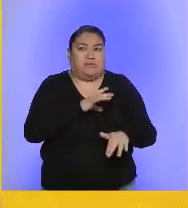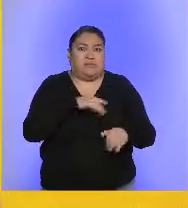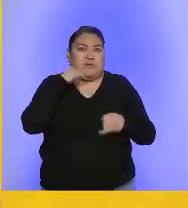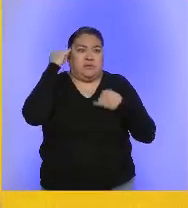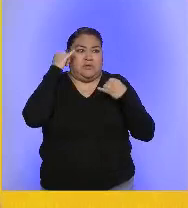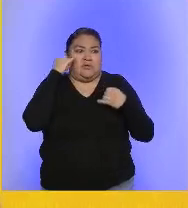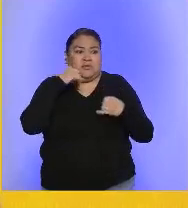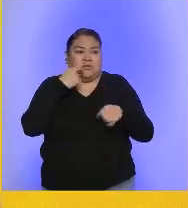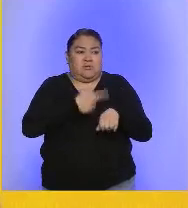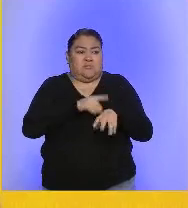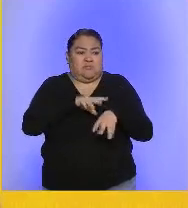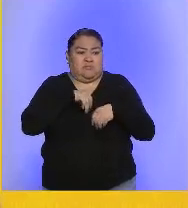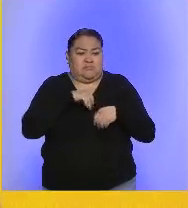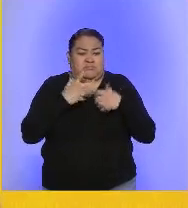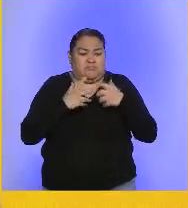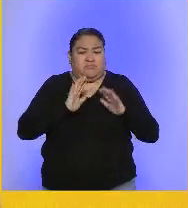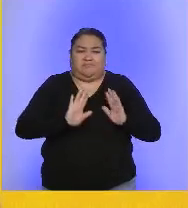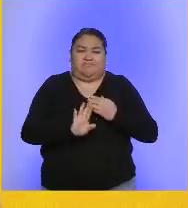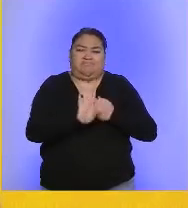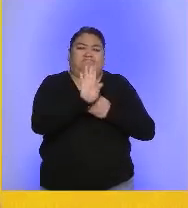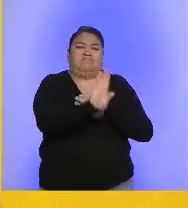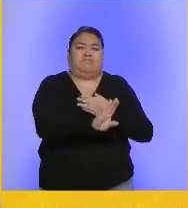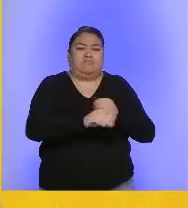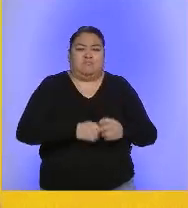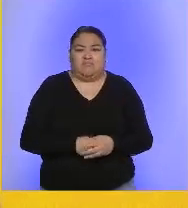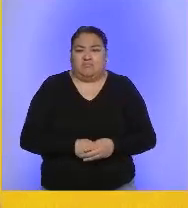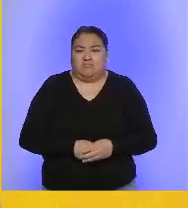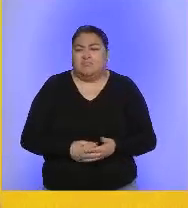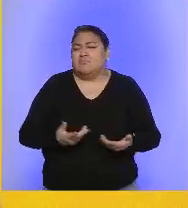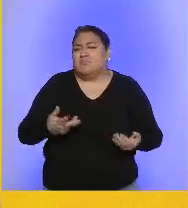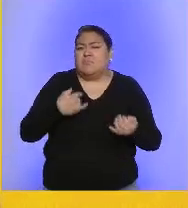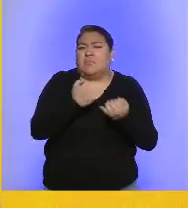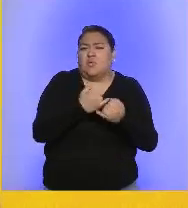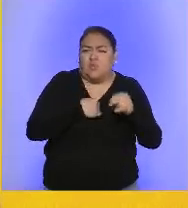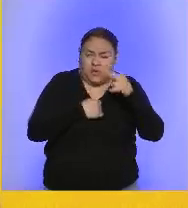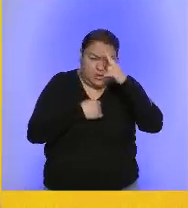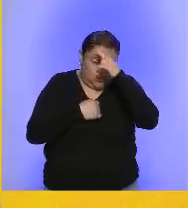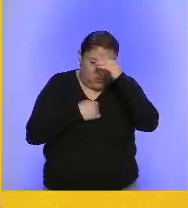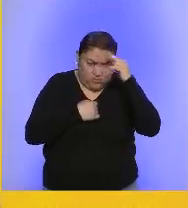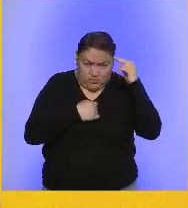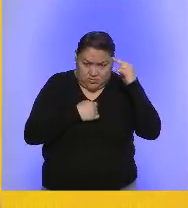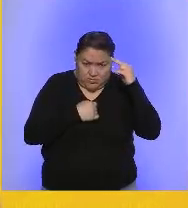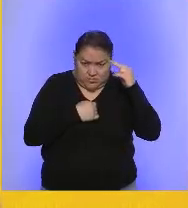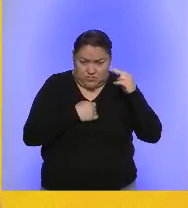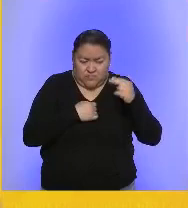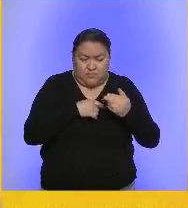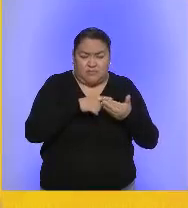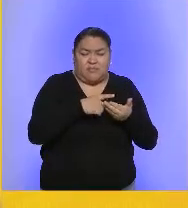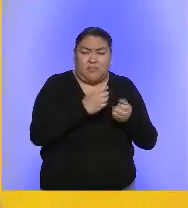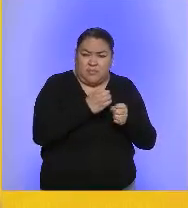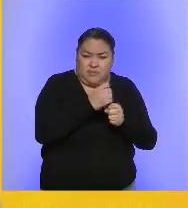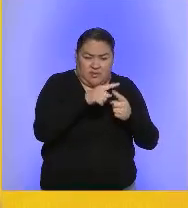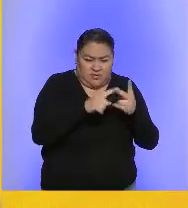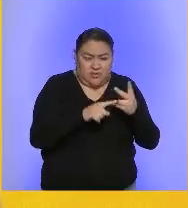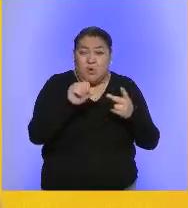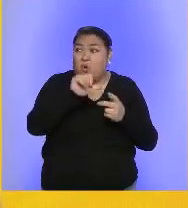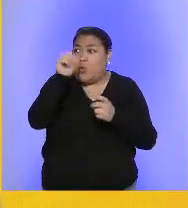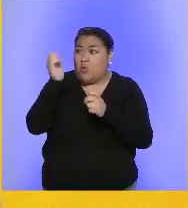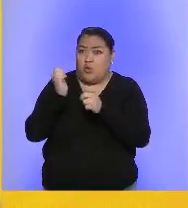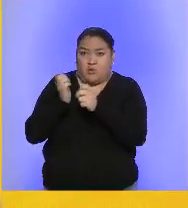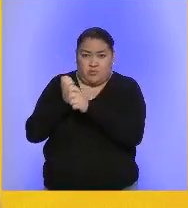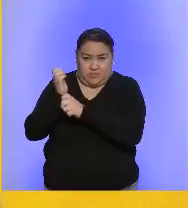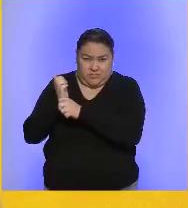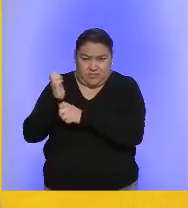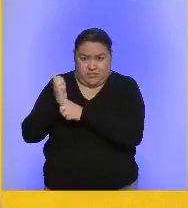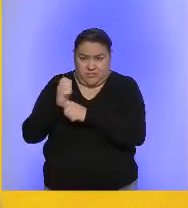denominador tuvo la elección de Nayarit y las elecciones en las diferentes entidades federativas y a nivel nacional? Sin duda,